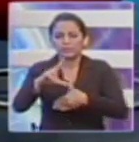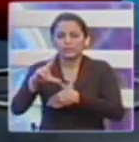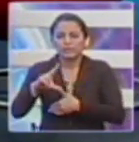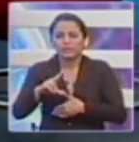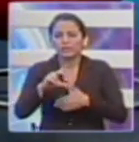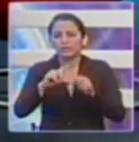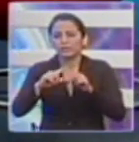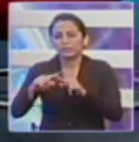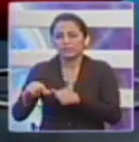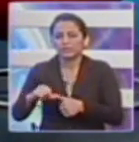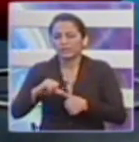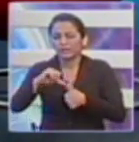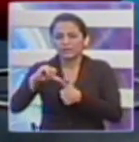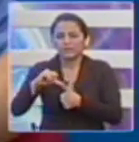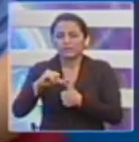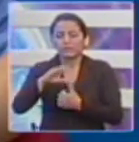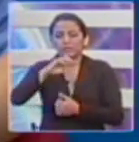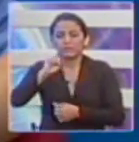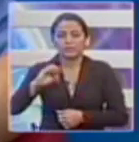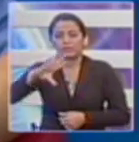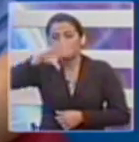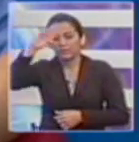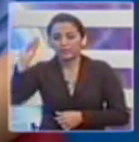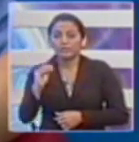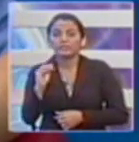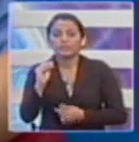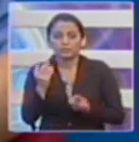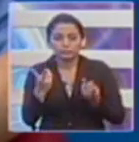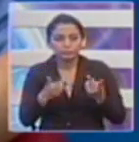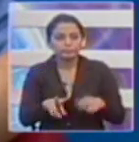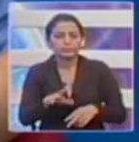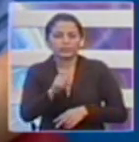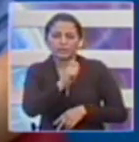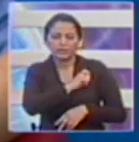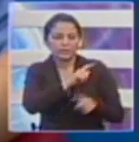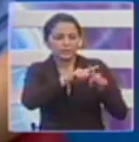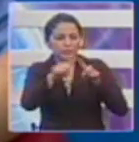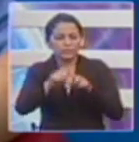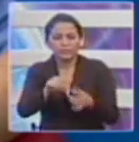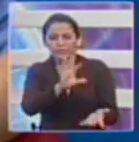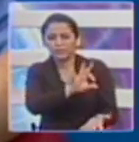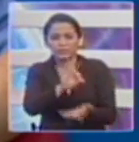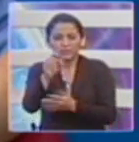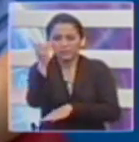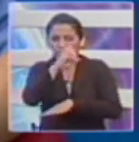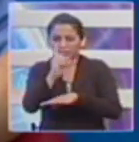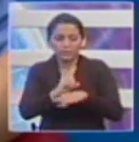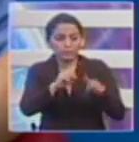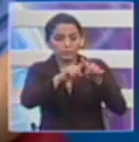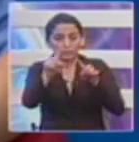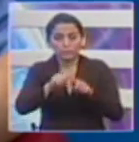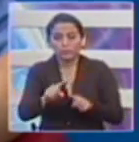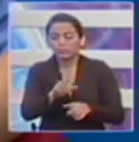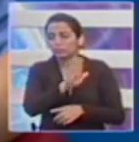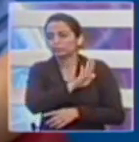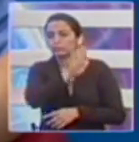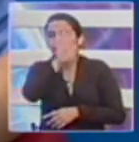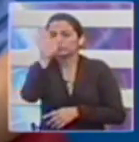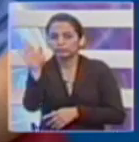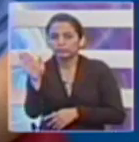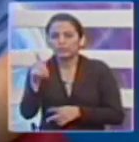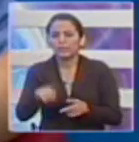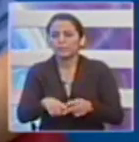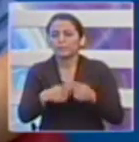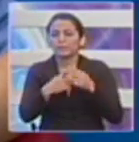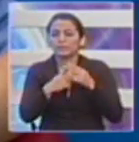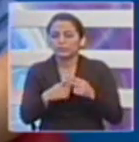supuesto Estados Unidos y Canadá. Tuvimos con Guillermo Lasso, con César Monge y todos los directivos de Crea una Europa, una gira que empezó en Murcia, en